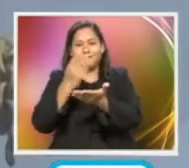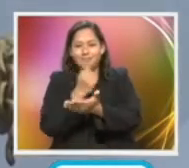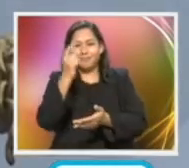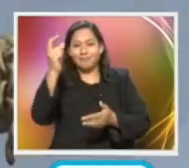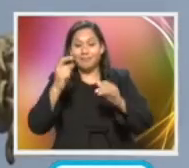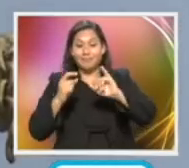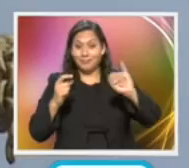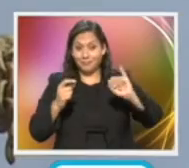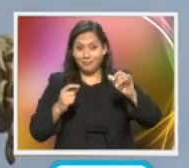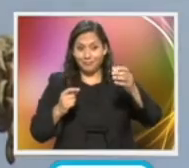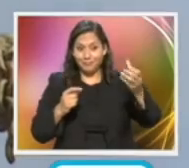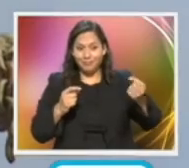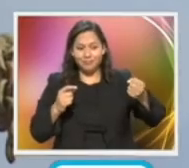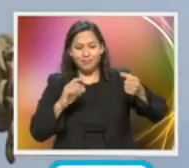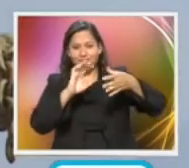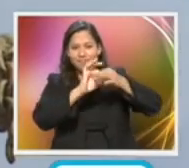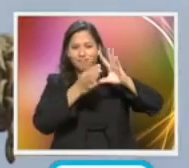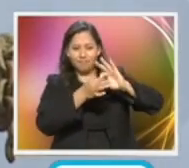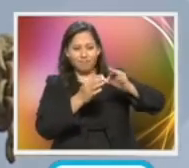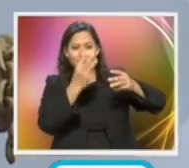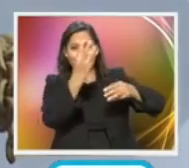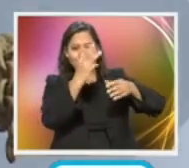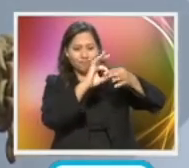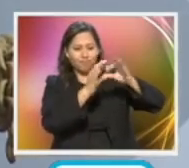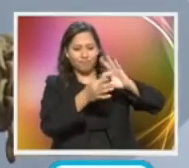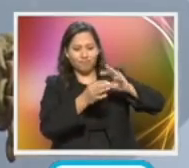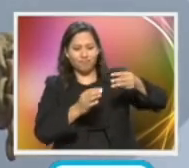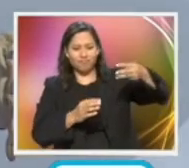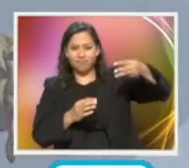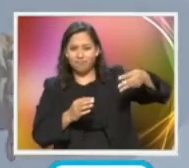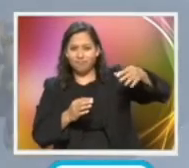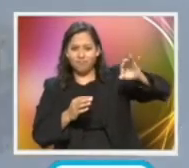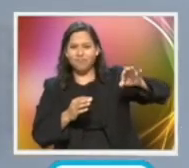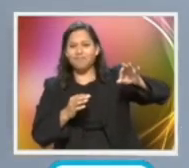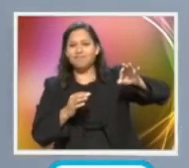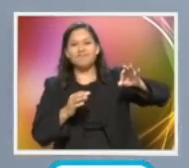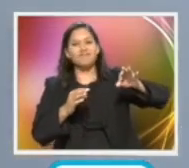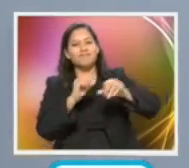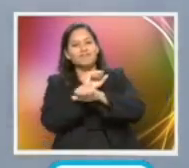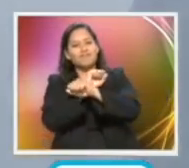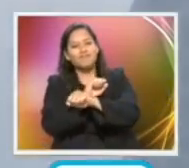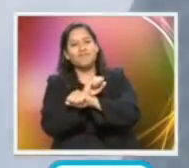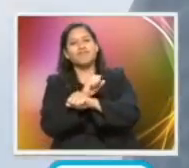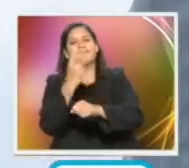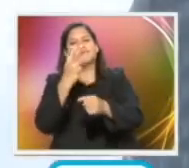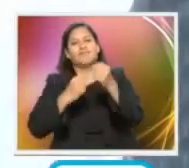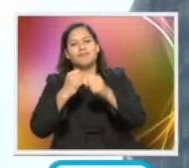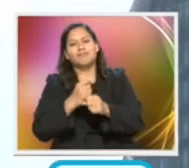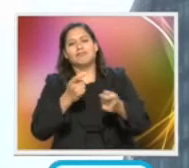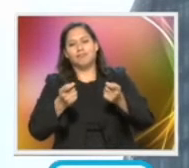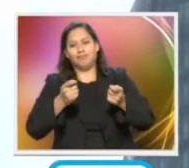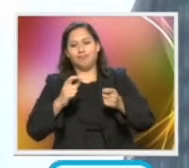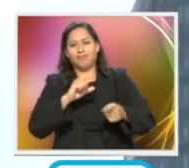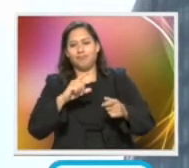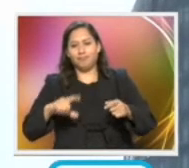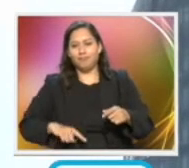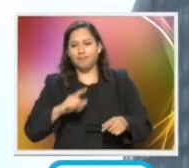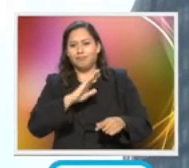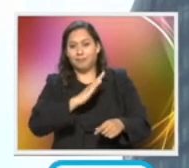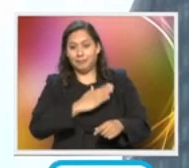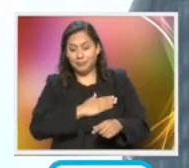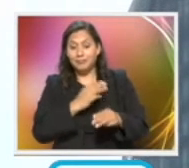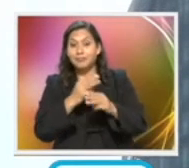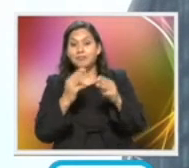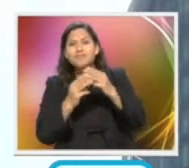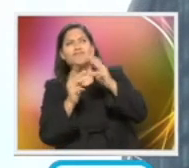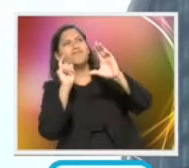mano izquierda una cadena de 3 eslabones que significan el fin de los 3 siglos de virreinato. El material con el que está